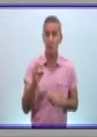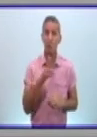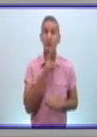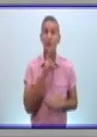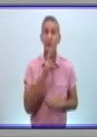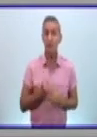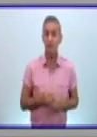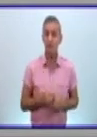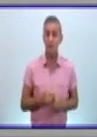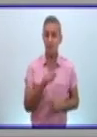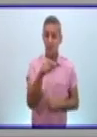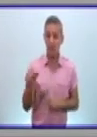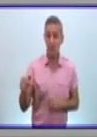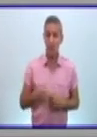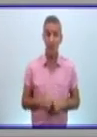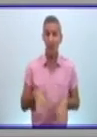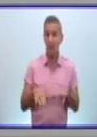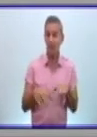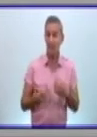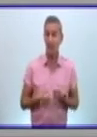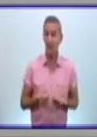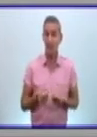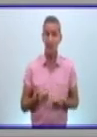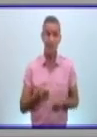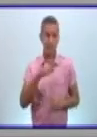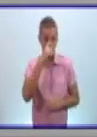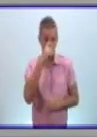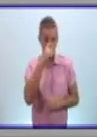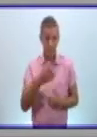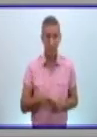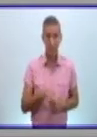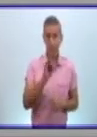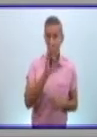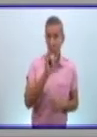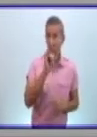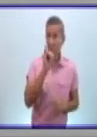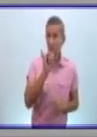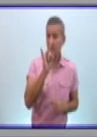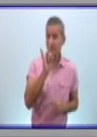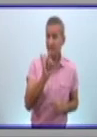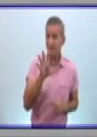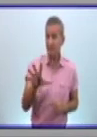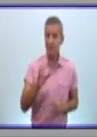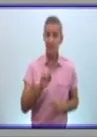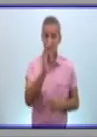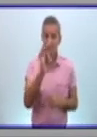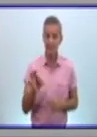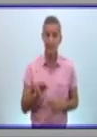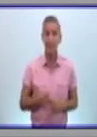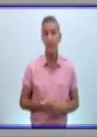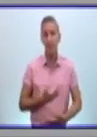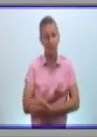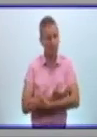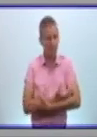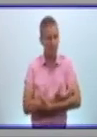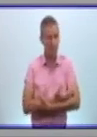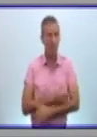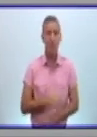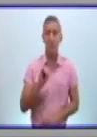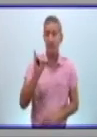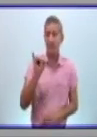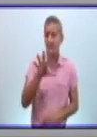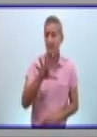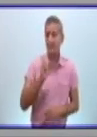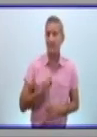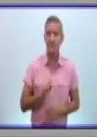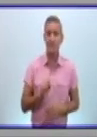Los seres humanos, dependiendo de nuestra edad, tenemos entre 75% cuando somos recién nacidos y 65%